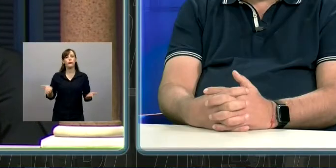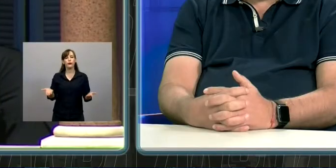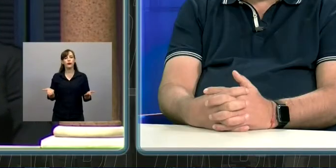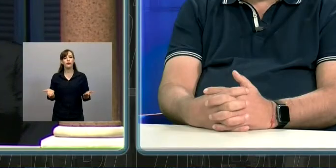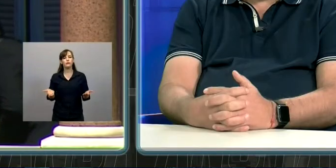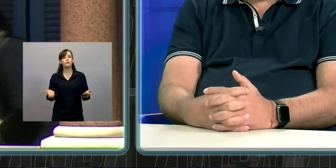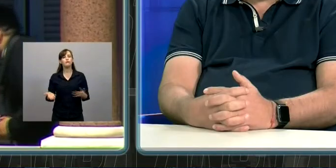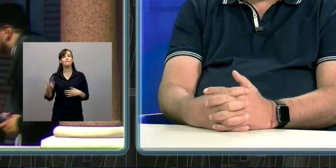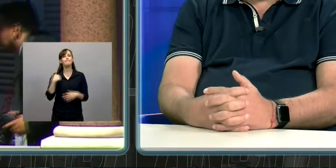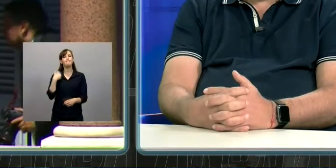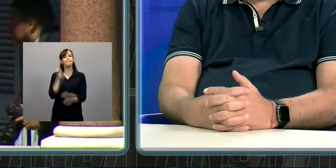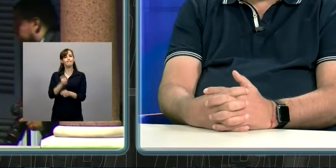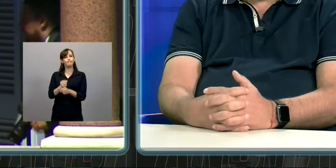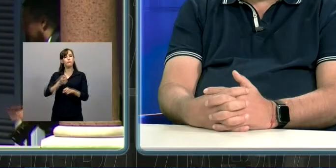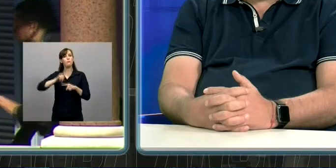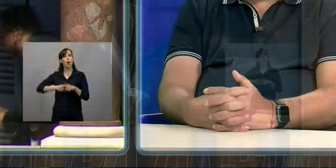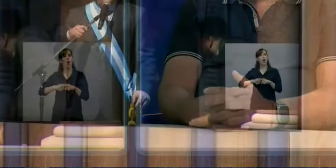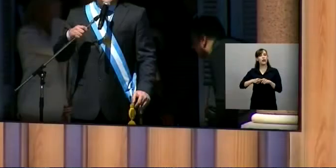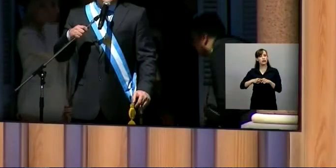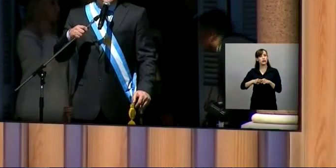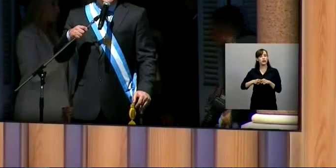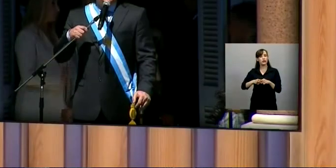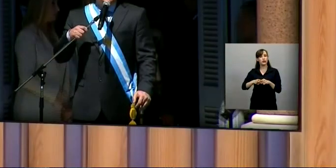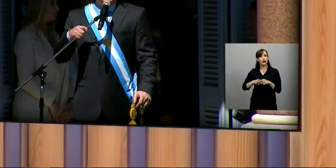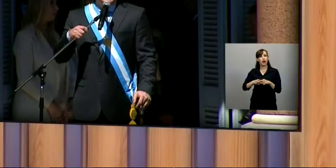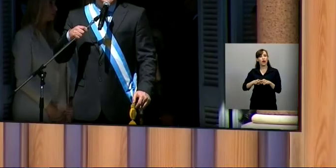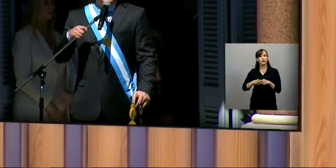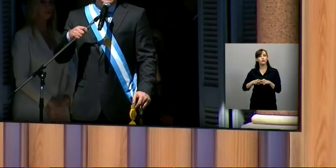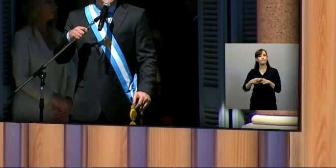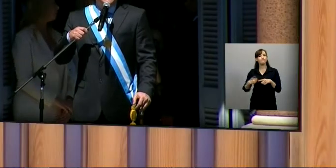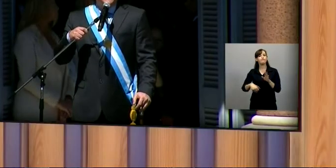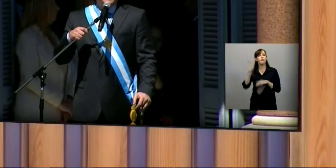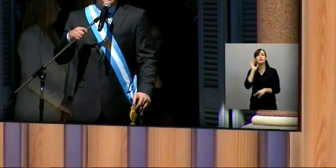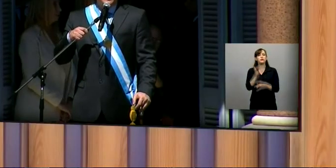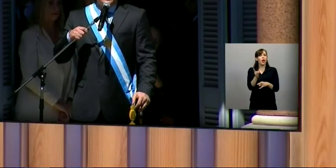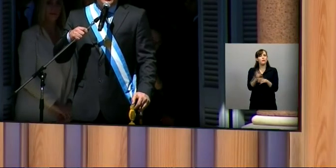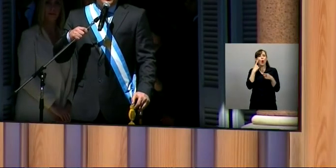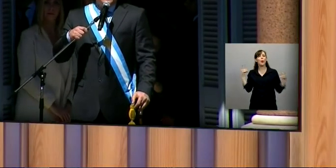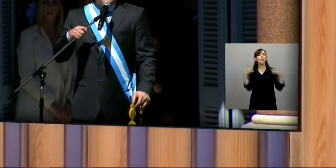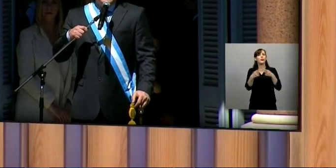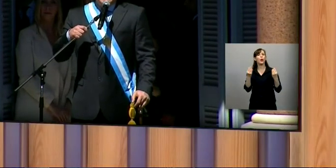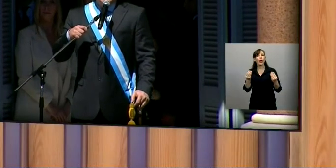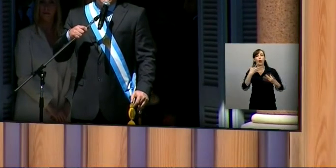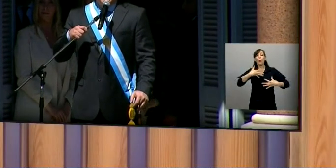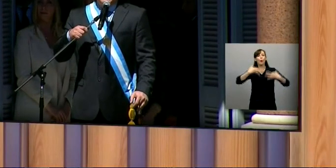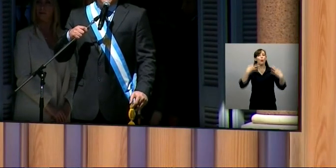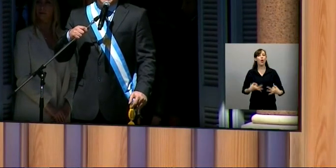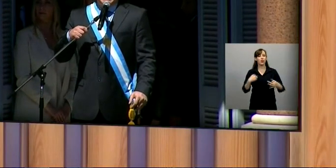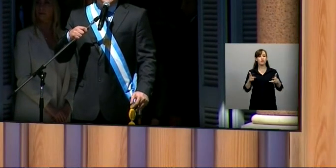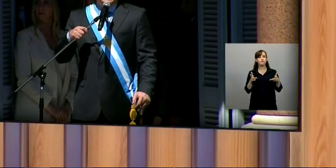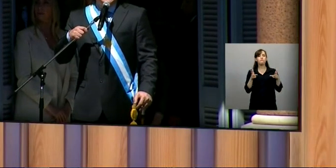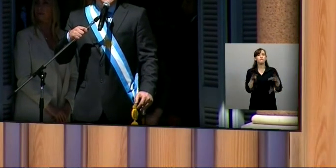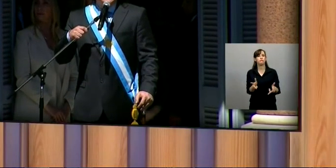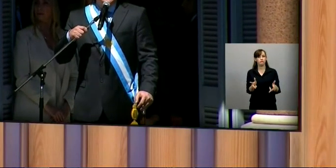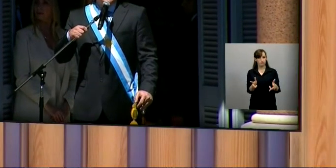con el correr de las horas. José, muchas gracias como siempre. No te quepa la menor duda que vamos a estar a la altura de las circunstancias. Y gracias, Daniel,